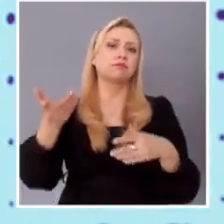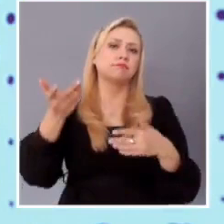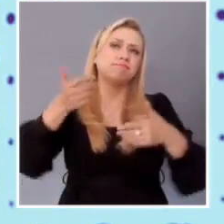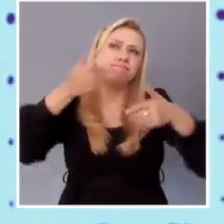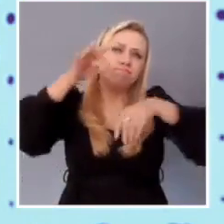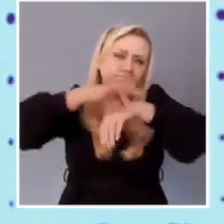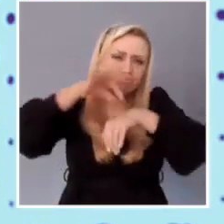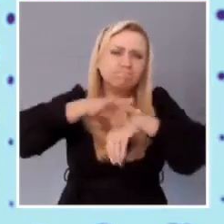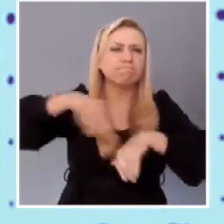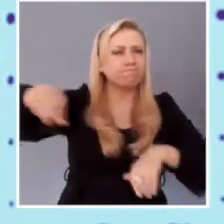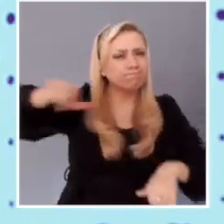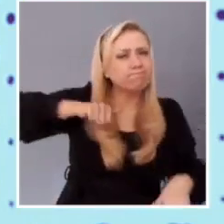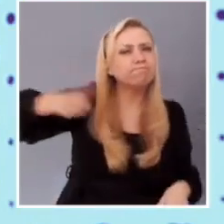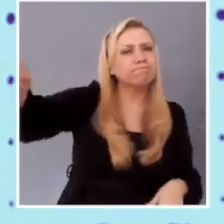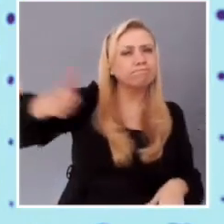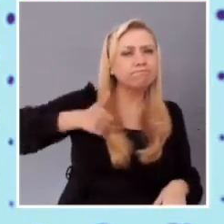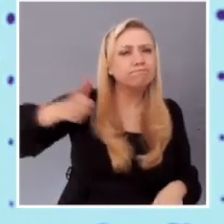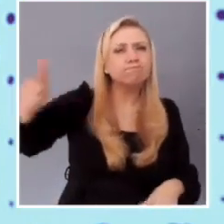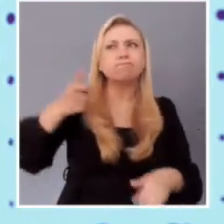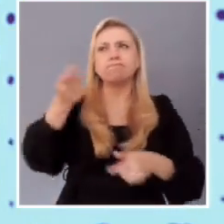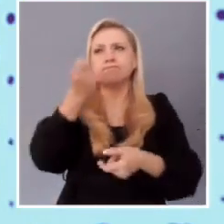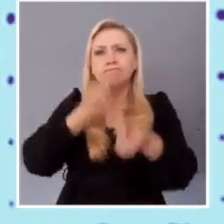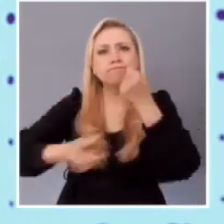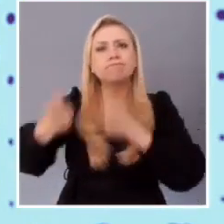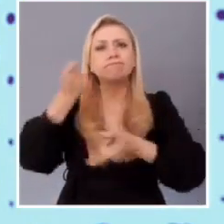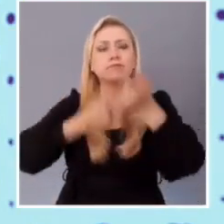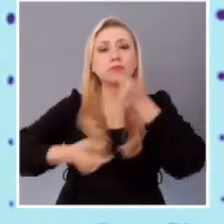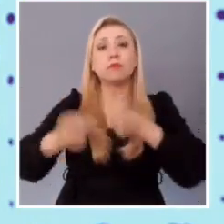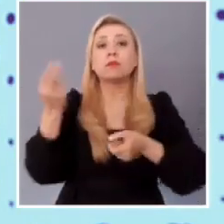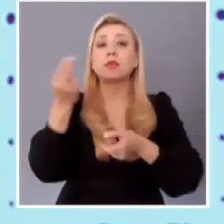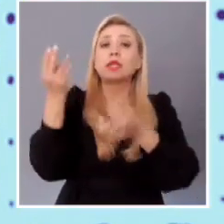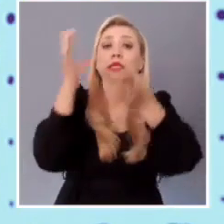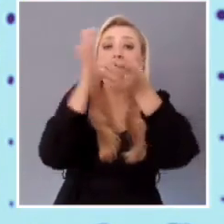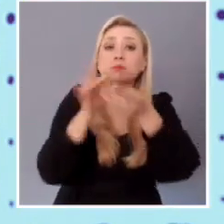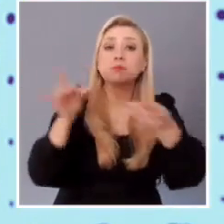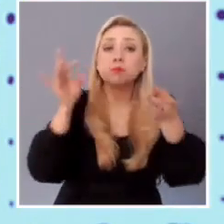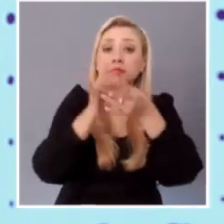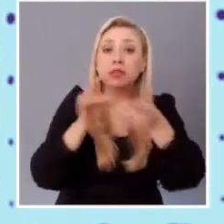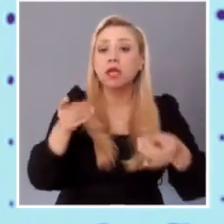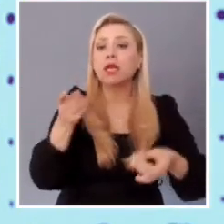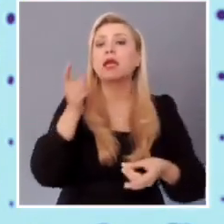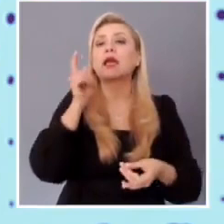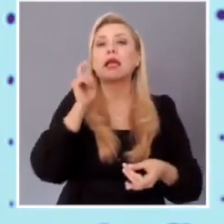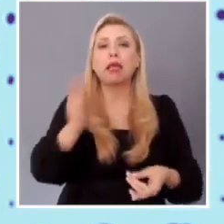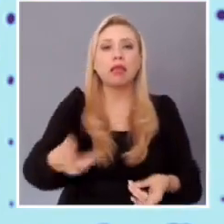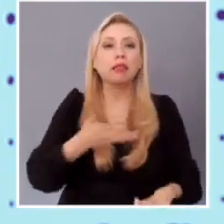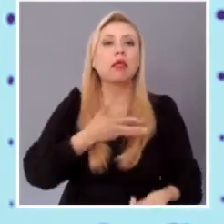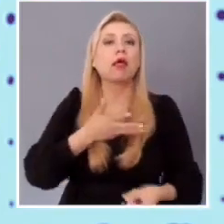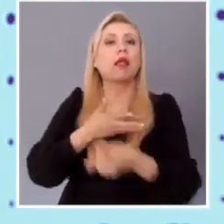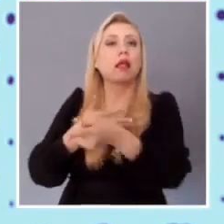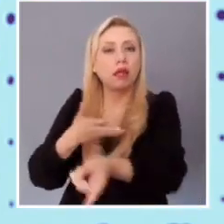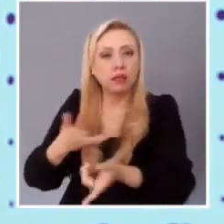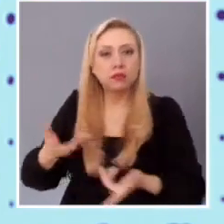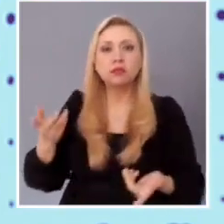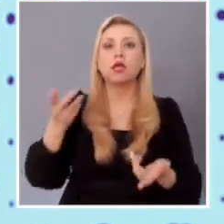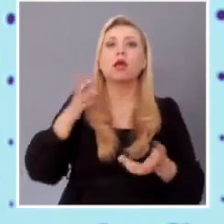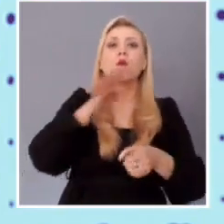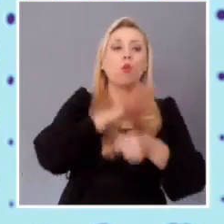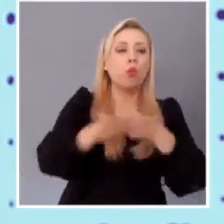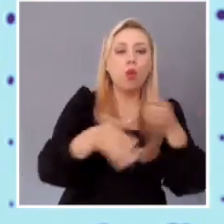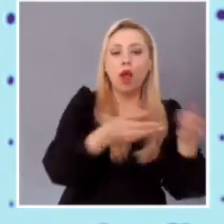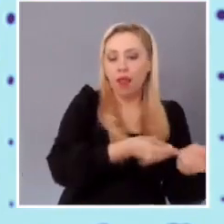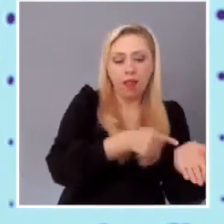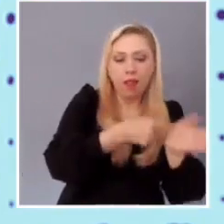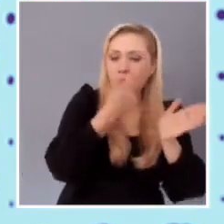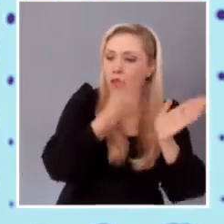integral, estén enteradas de qué es lo que está sucediendo, bajo qué términos y sobre todo que estos estén en un enfoque